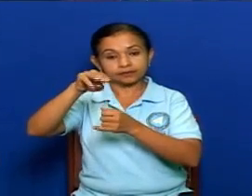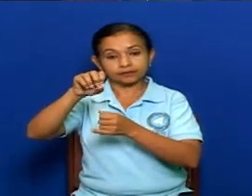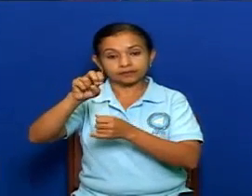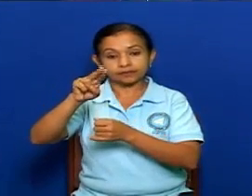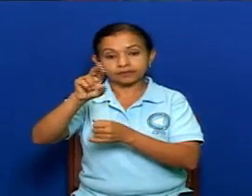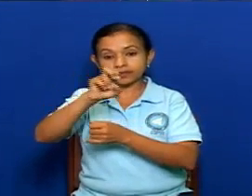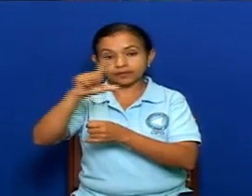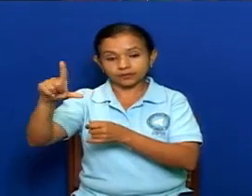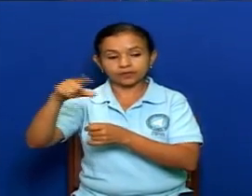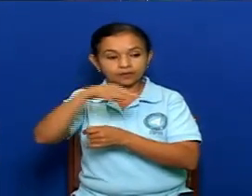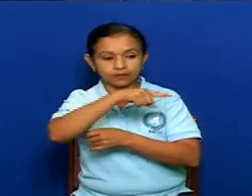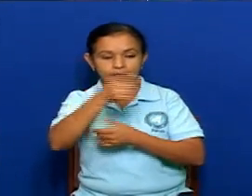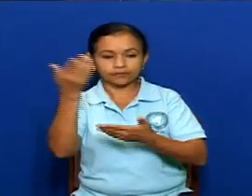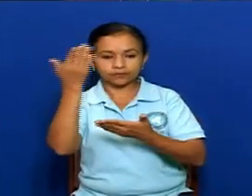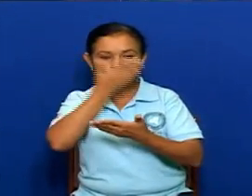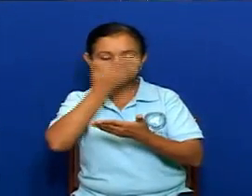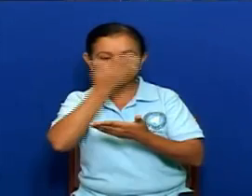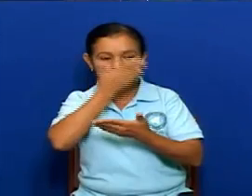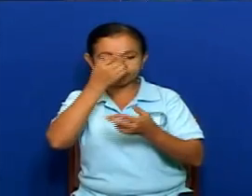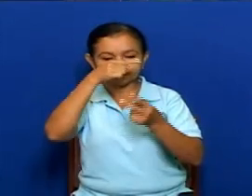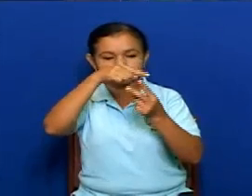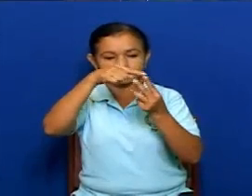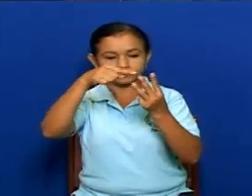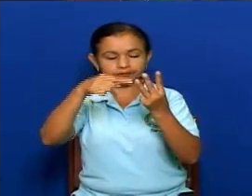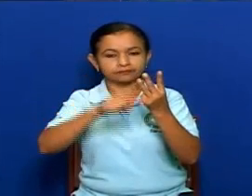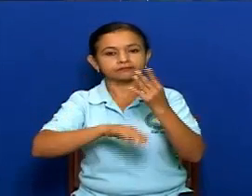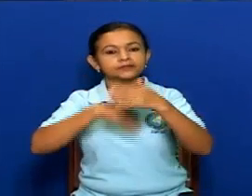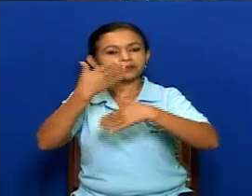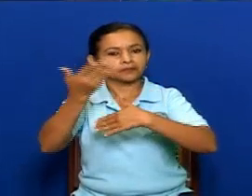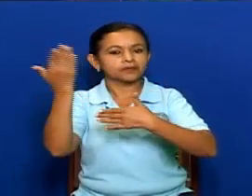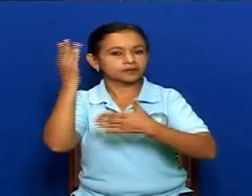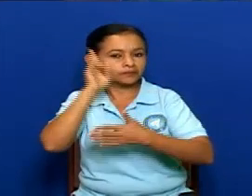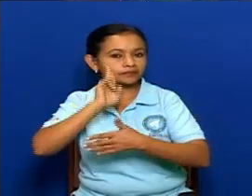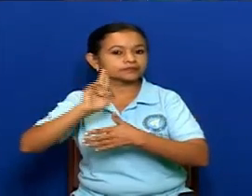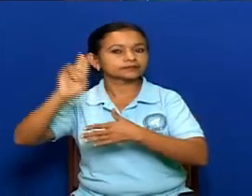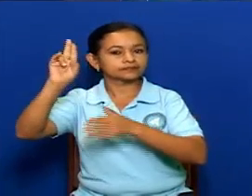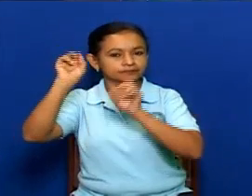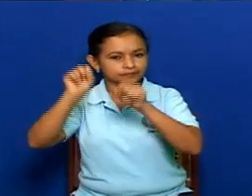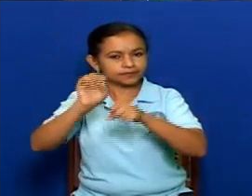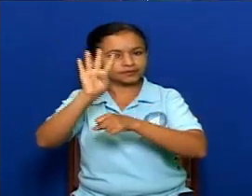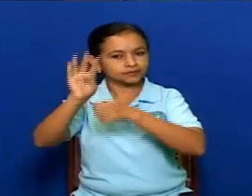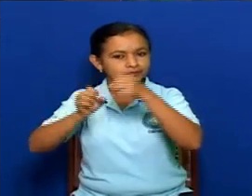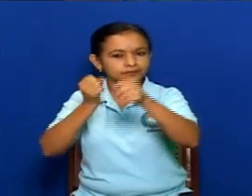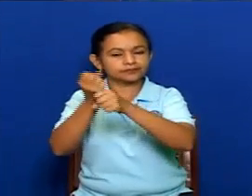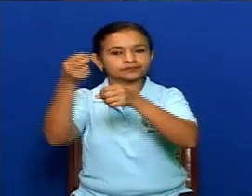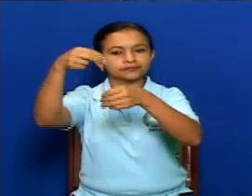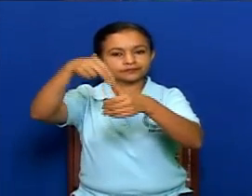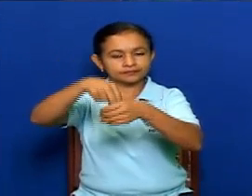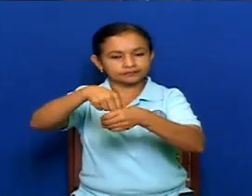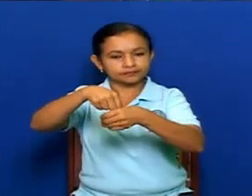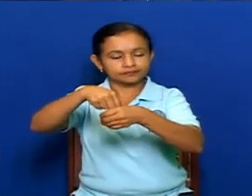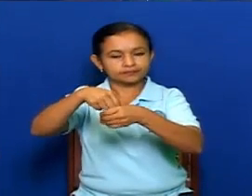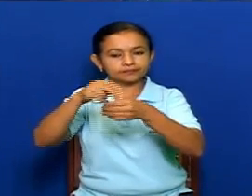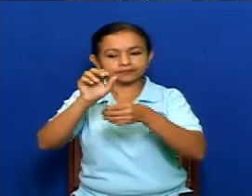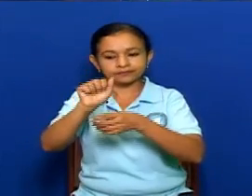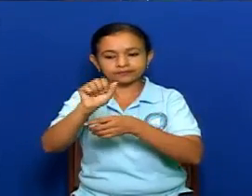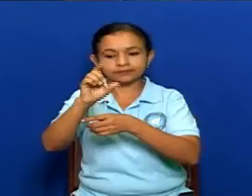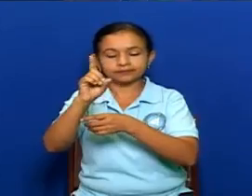adelante les va a permitir convalidar y entrar a la universidad un cuarto año. Como es técnico en administración